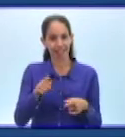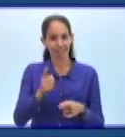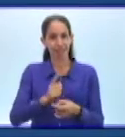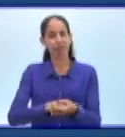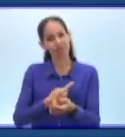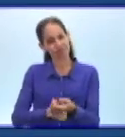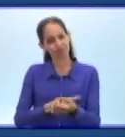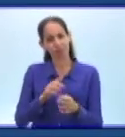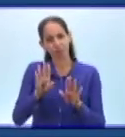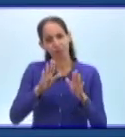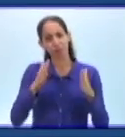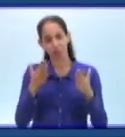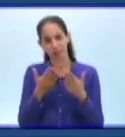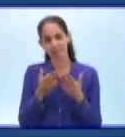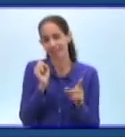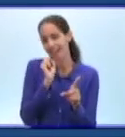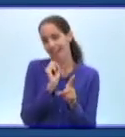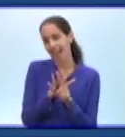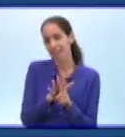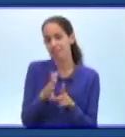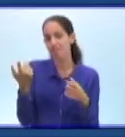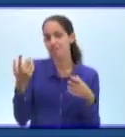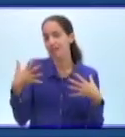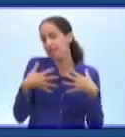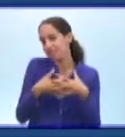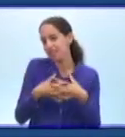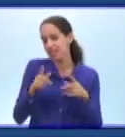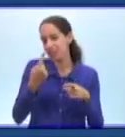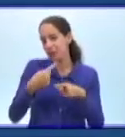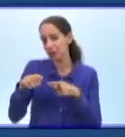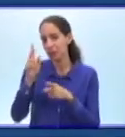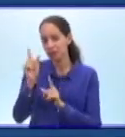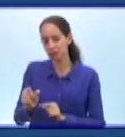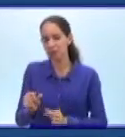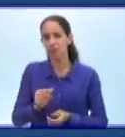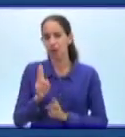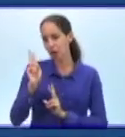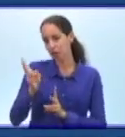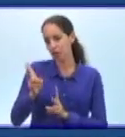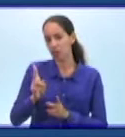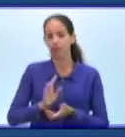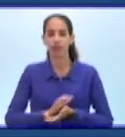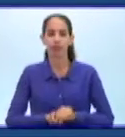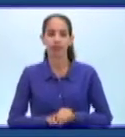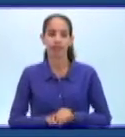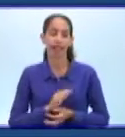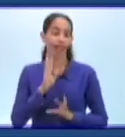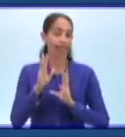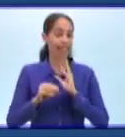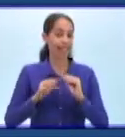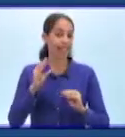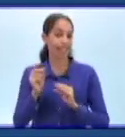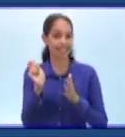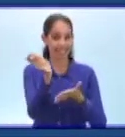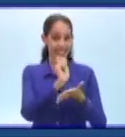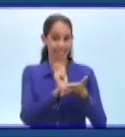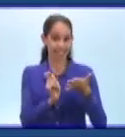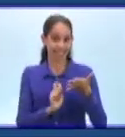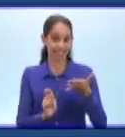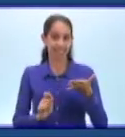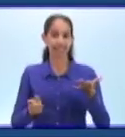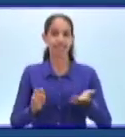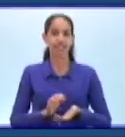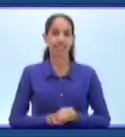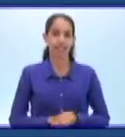los inicios de una relación. Uno conversa, pasea, intercambia poemas,